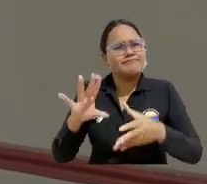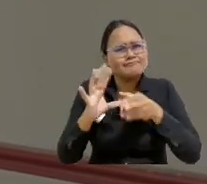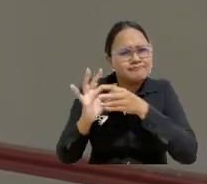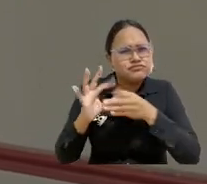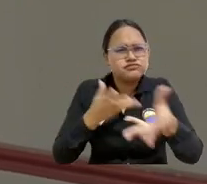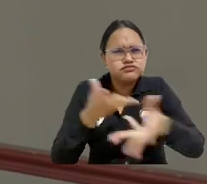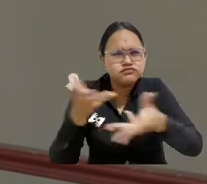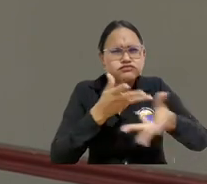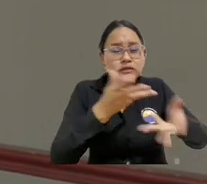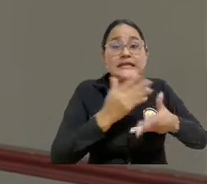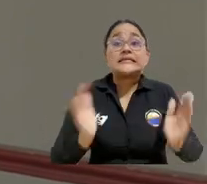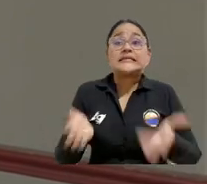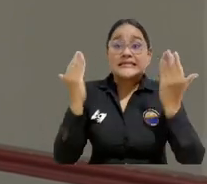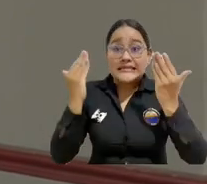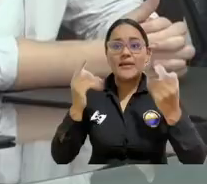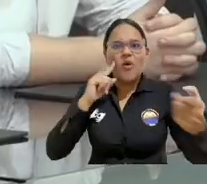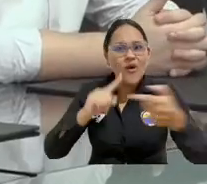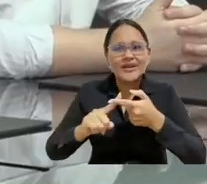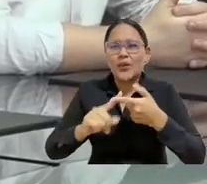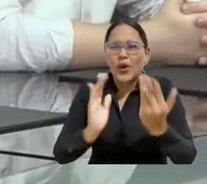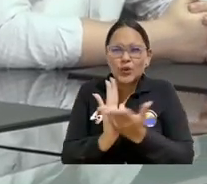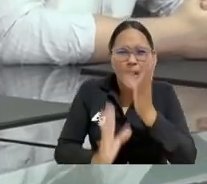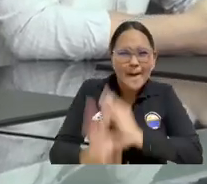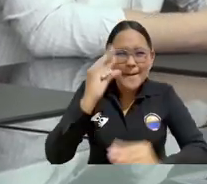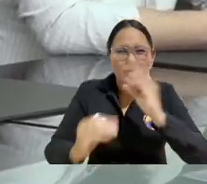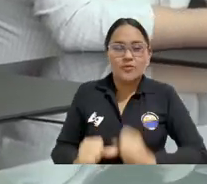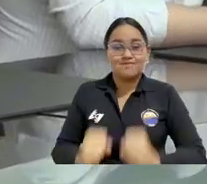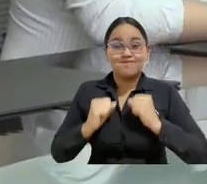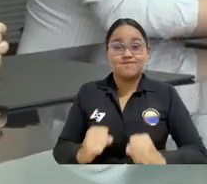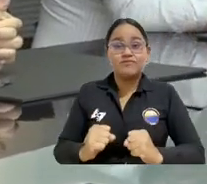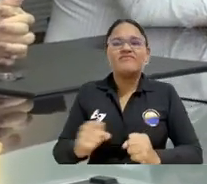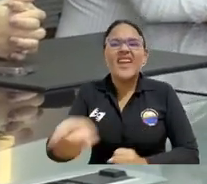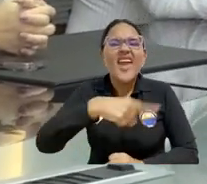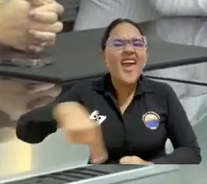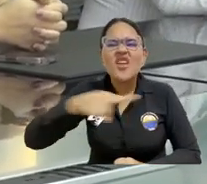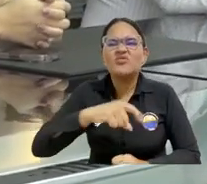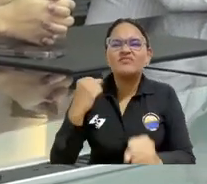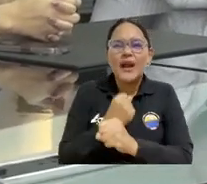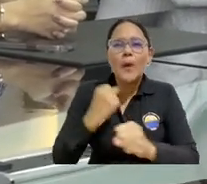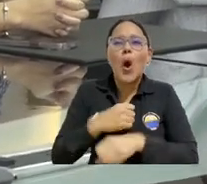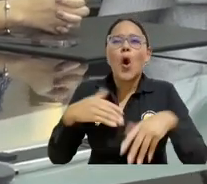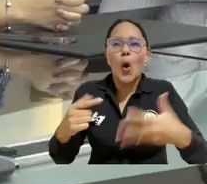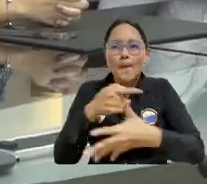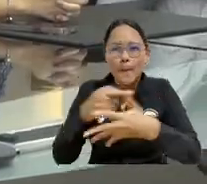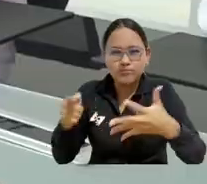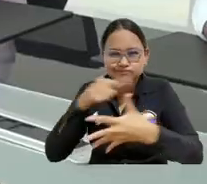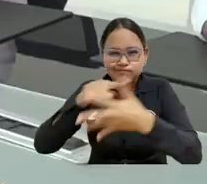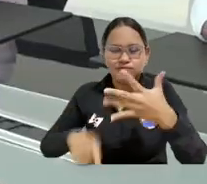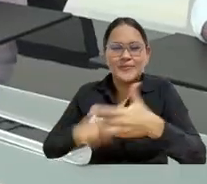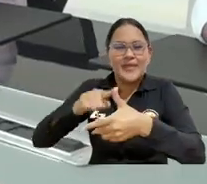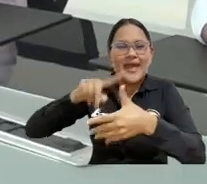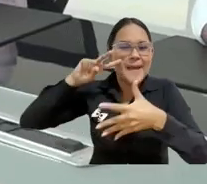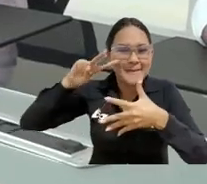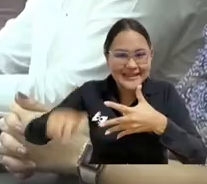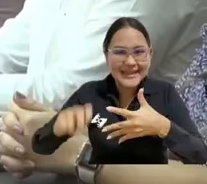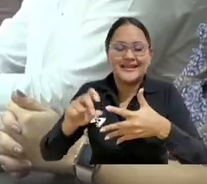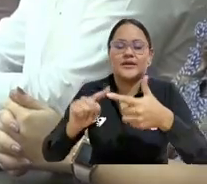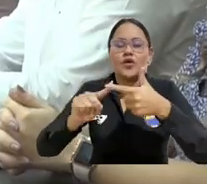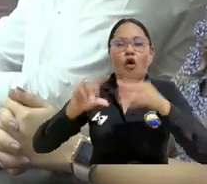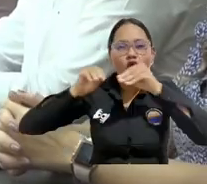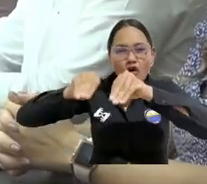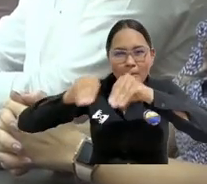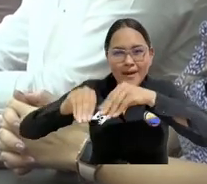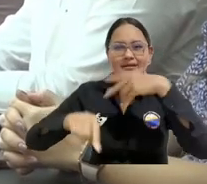dediquemos a formalizar nuestros conocimiento esta nueva alianza trabajará sobre cinco áreas investigación y desarrollo